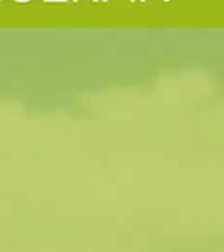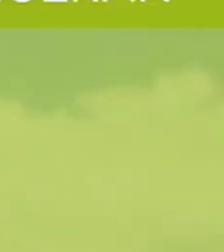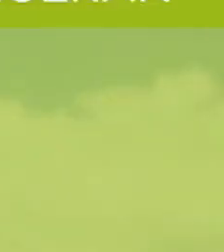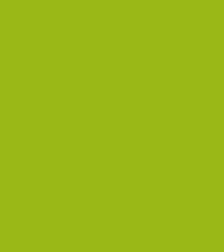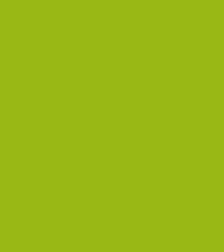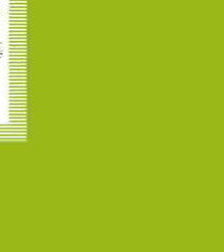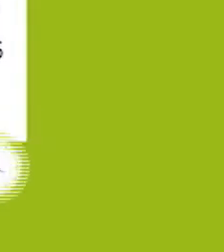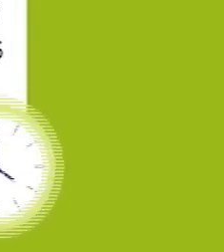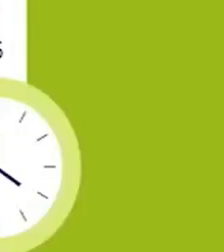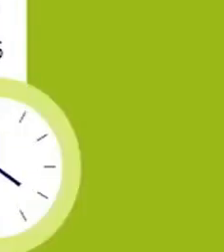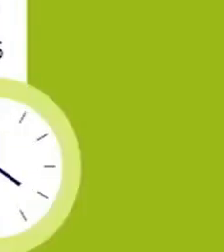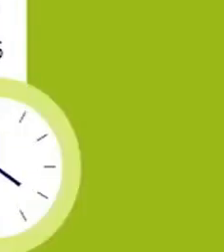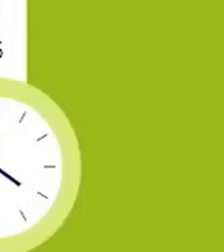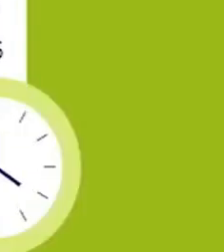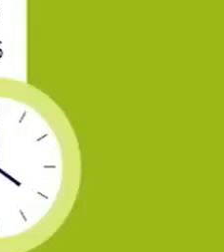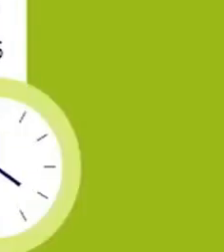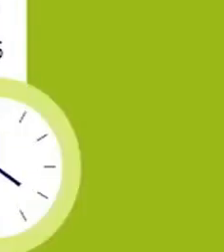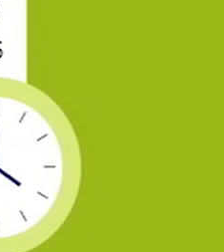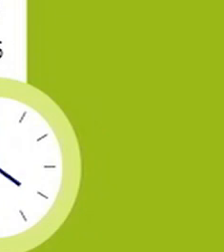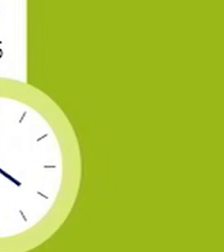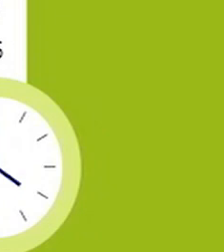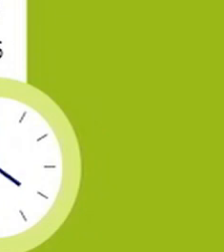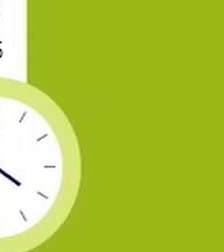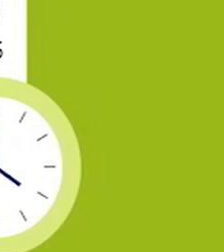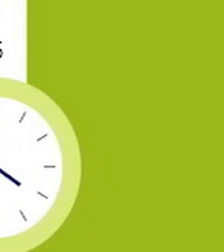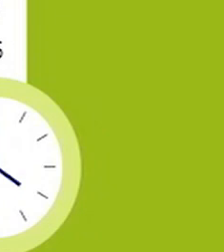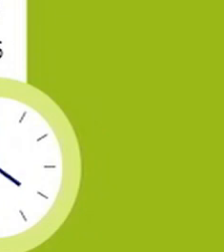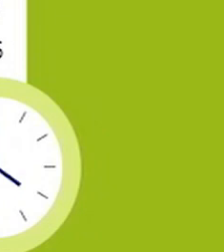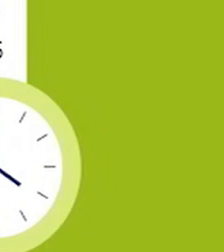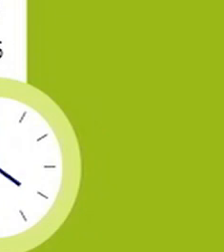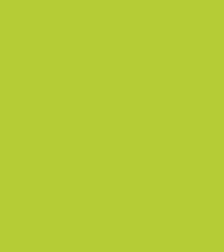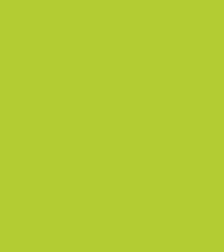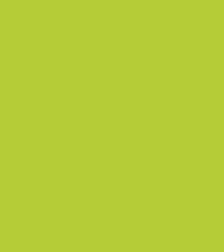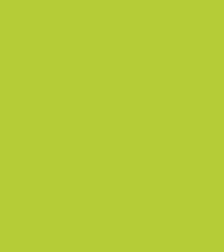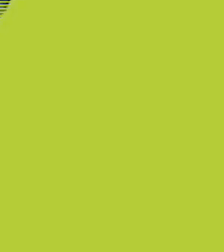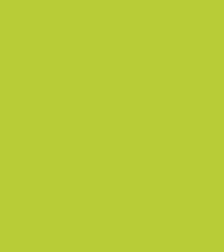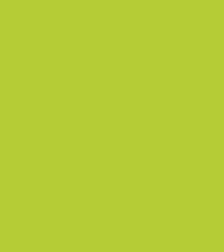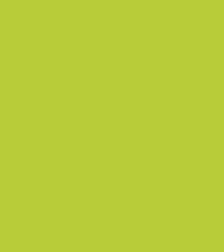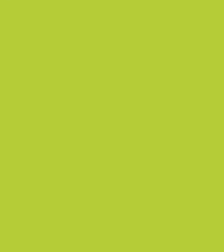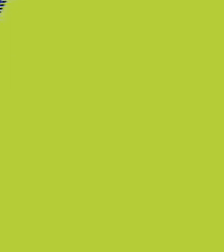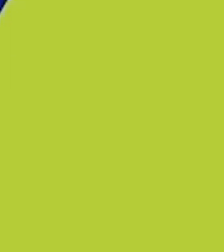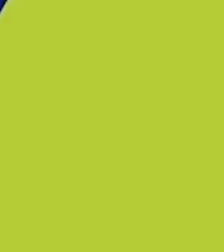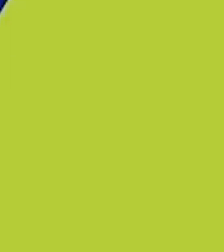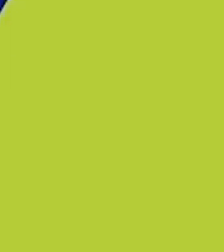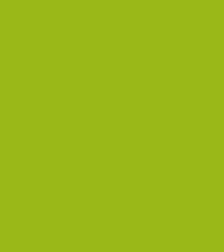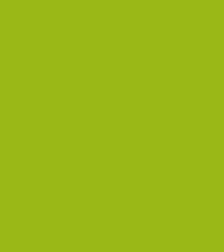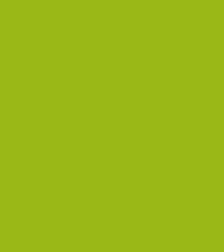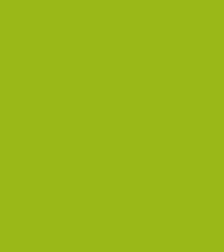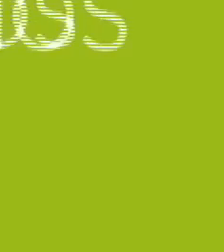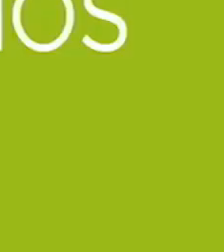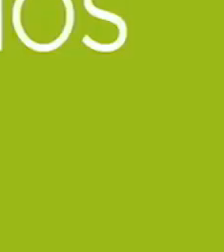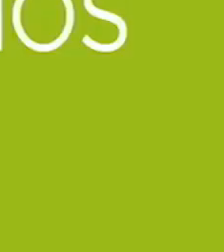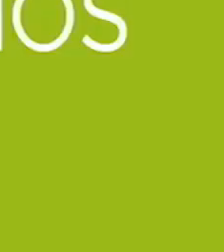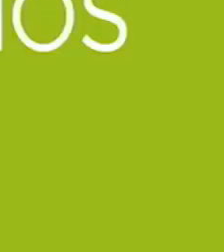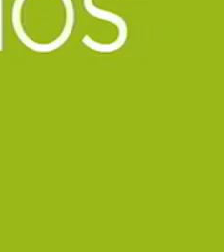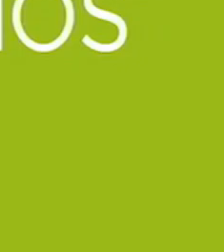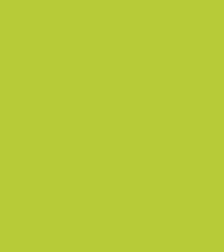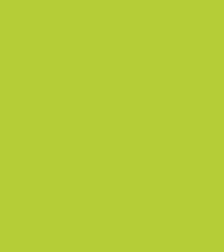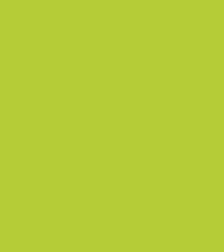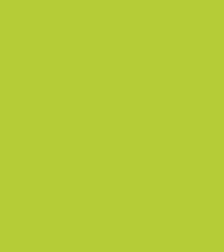mueran. Planificalos para que sean una realidad hoy y en el futuro. Abrir tu plan voluntario de pensiones. Disfrutar todos los